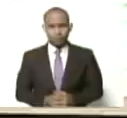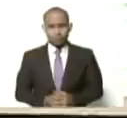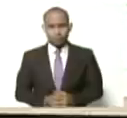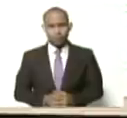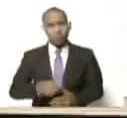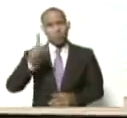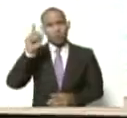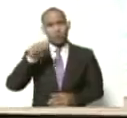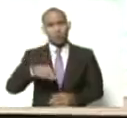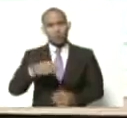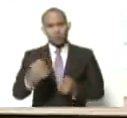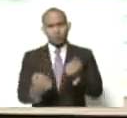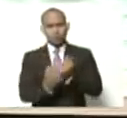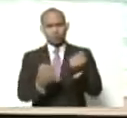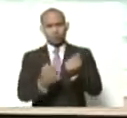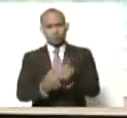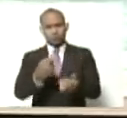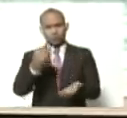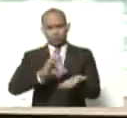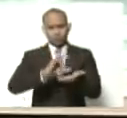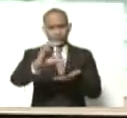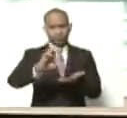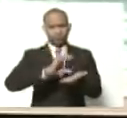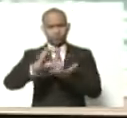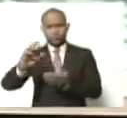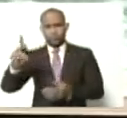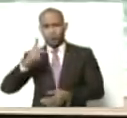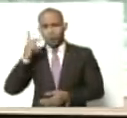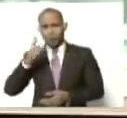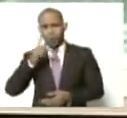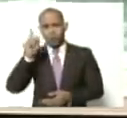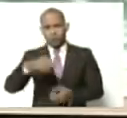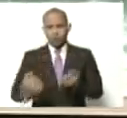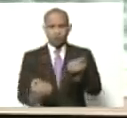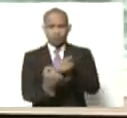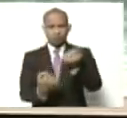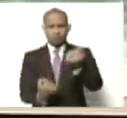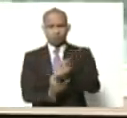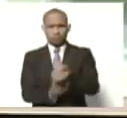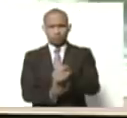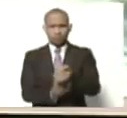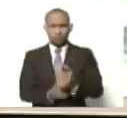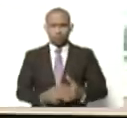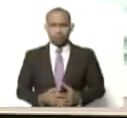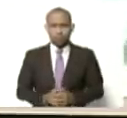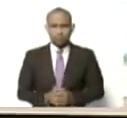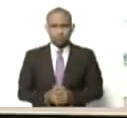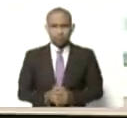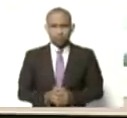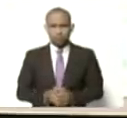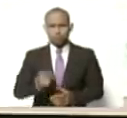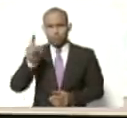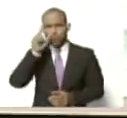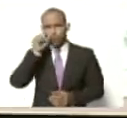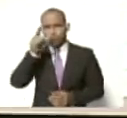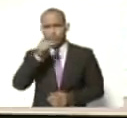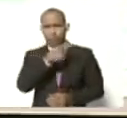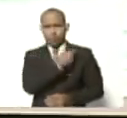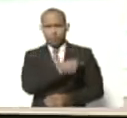además respaldados financieramente, políticamente, por el terrorista mayor protegido del gobierno de